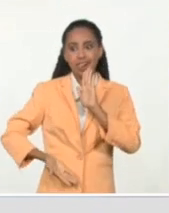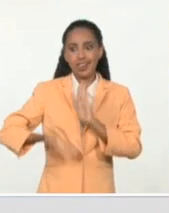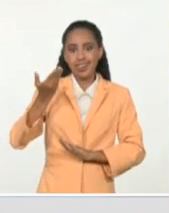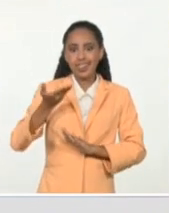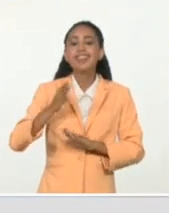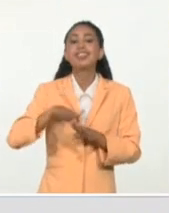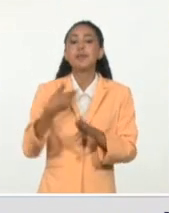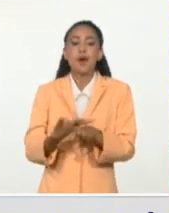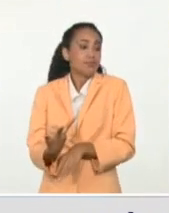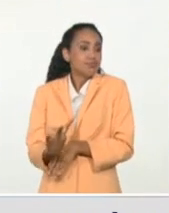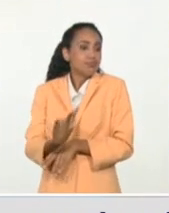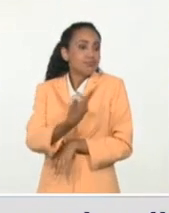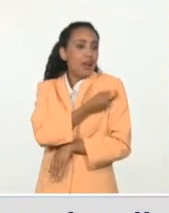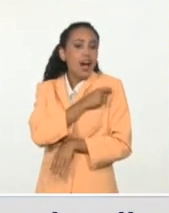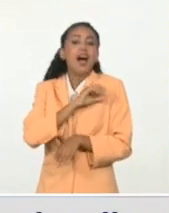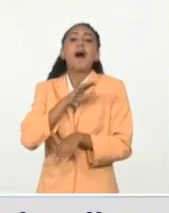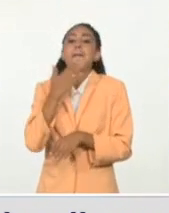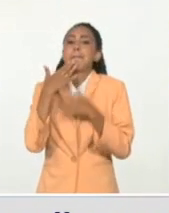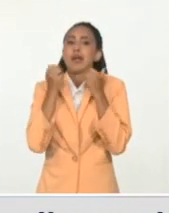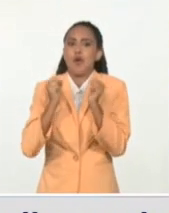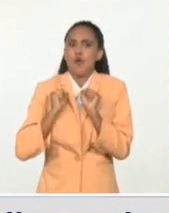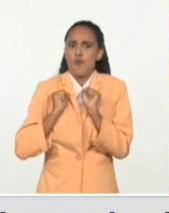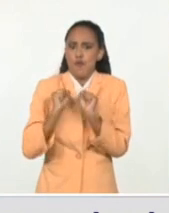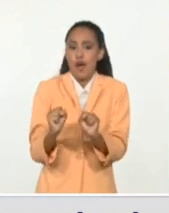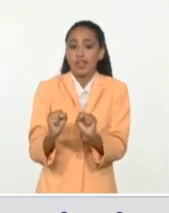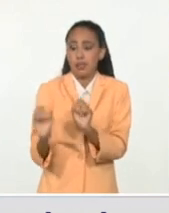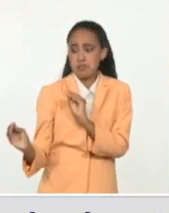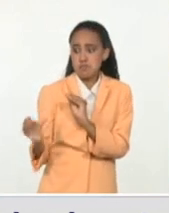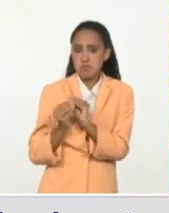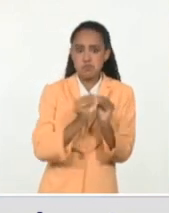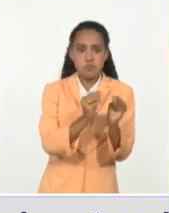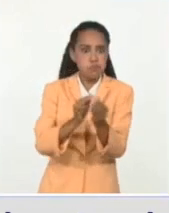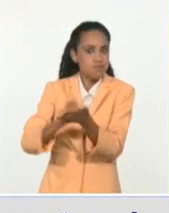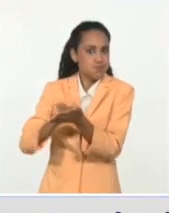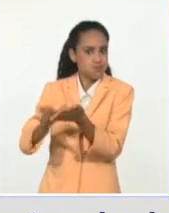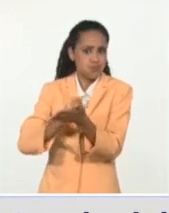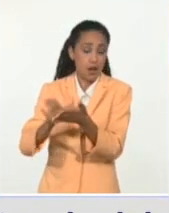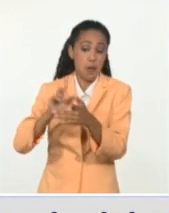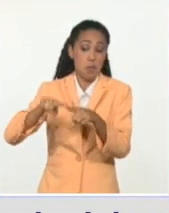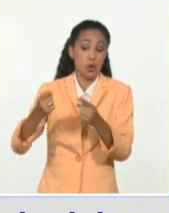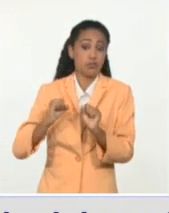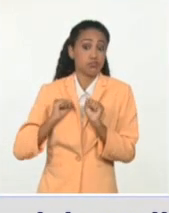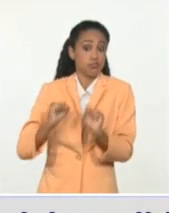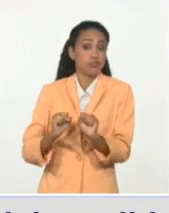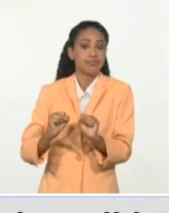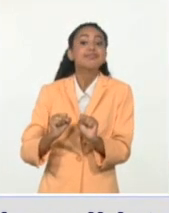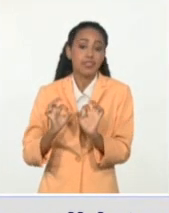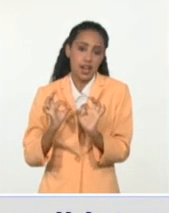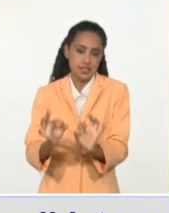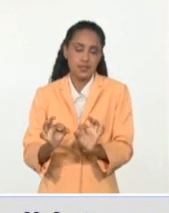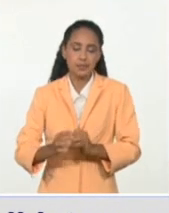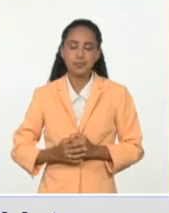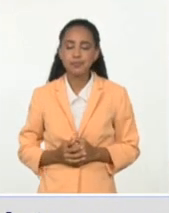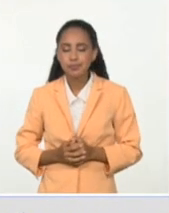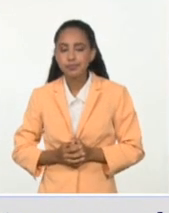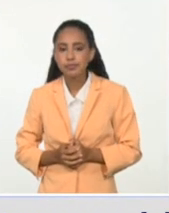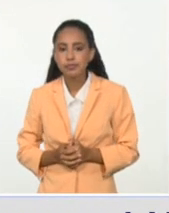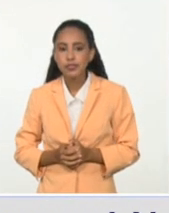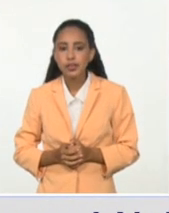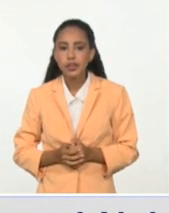forma significativa los títulos de anticuerpos protectores contra la enfermedad. ¿Cómo se ha comportado la presencia de eventos adversos,